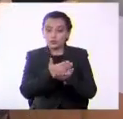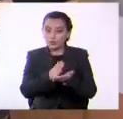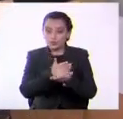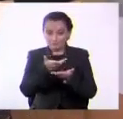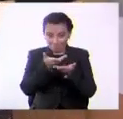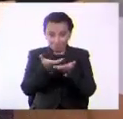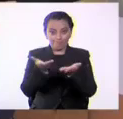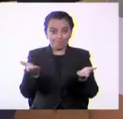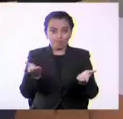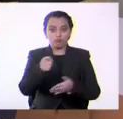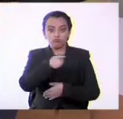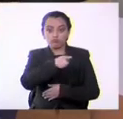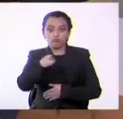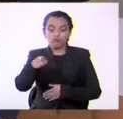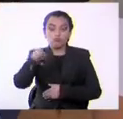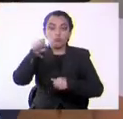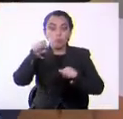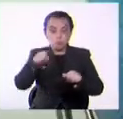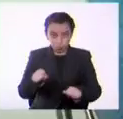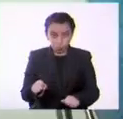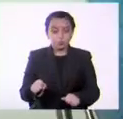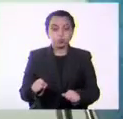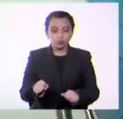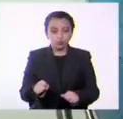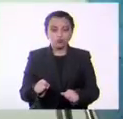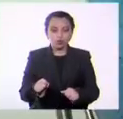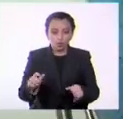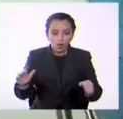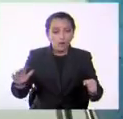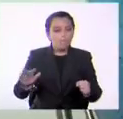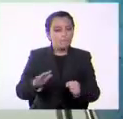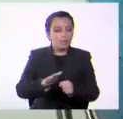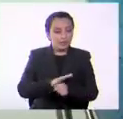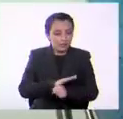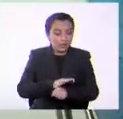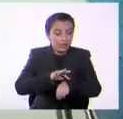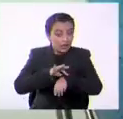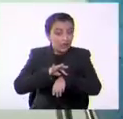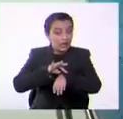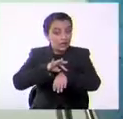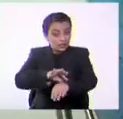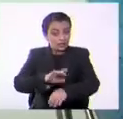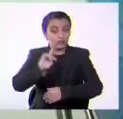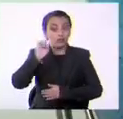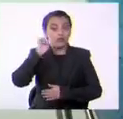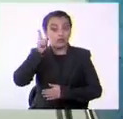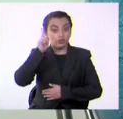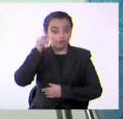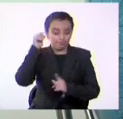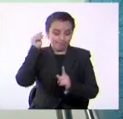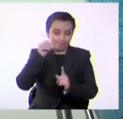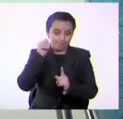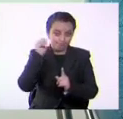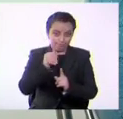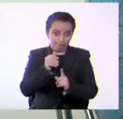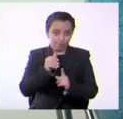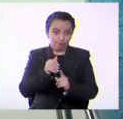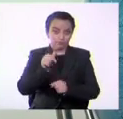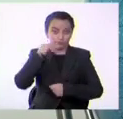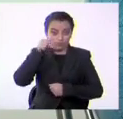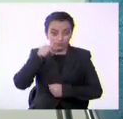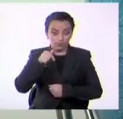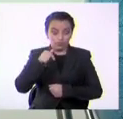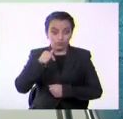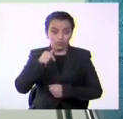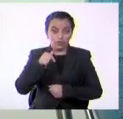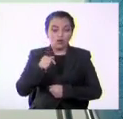ustedes también puedan llegar a complementarlos con las guías que están posicionadas en el sitio oficial del Ministerio